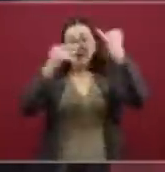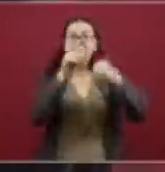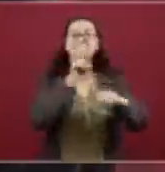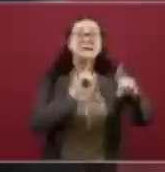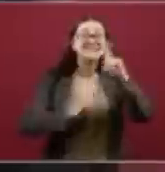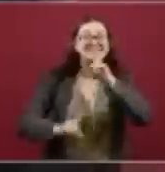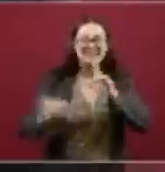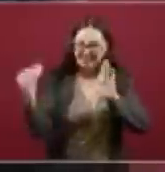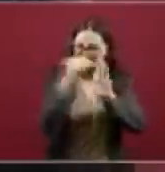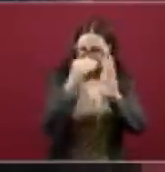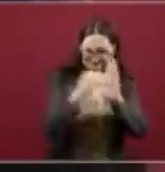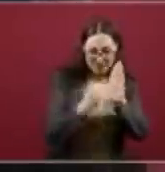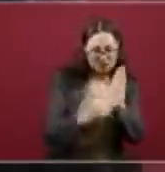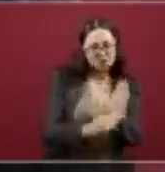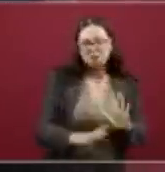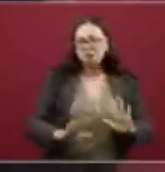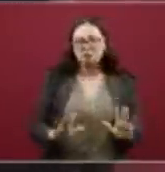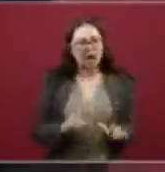no